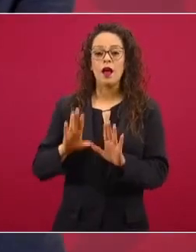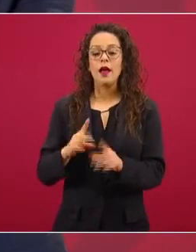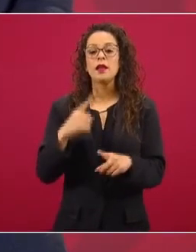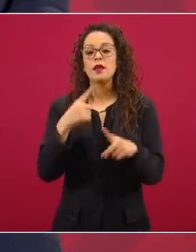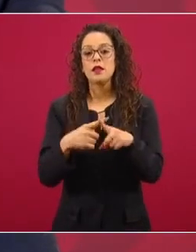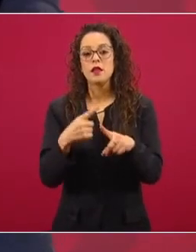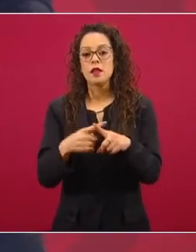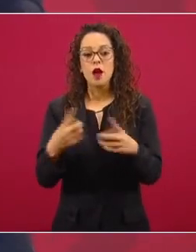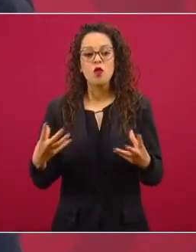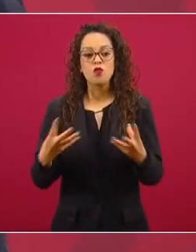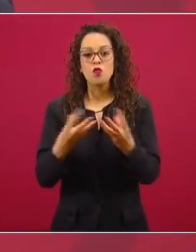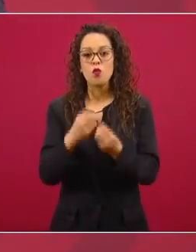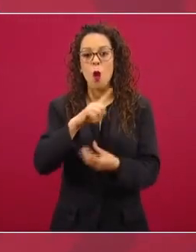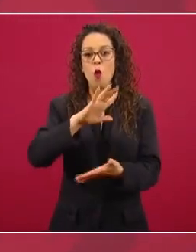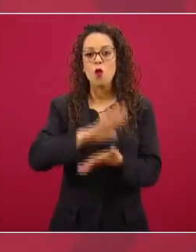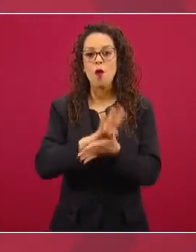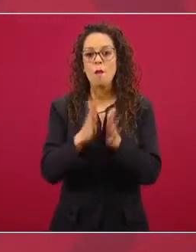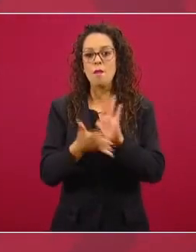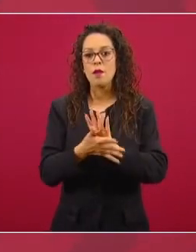quiénes participaron,